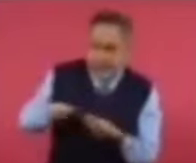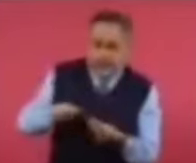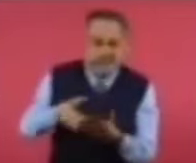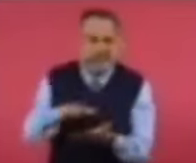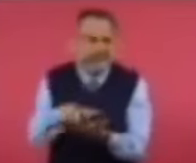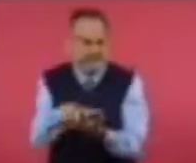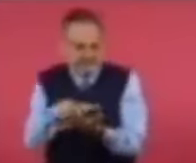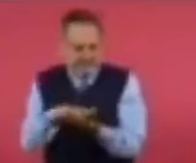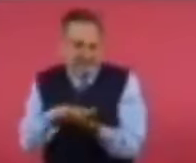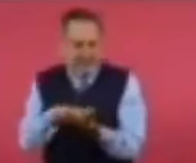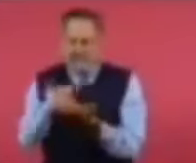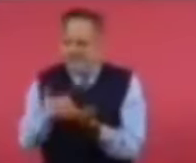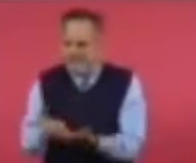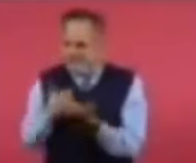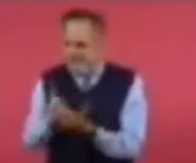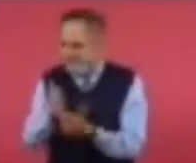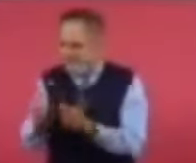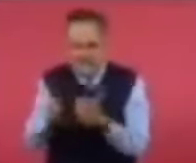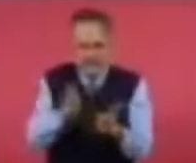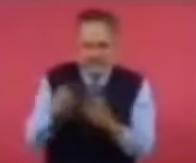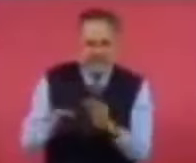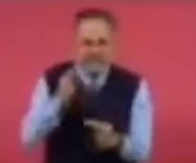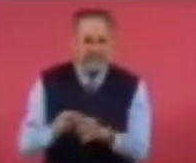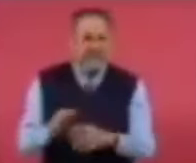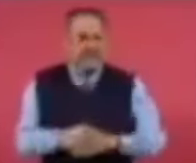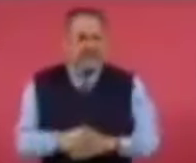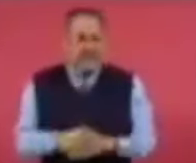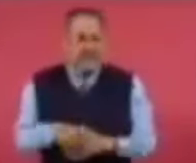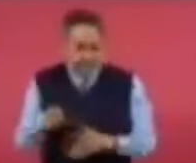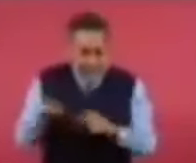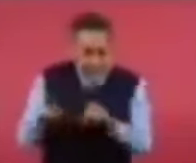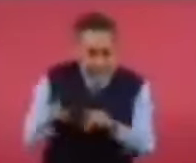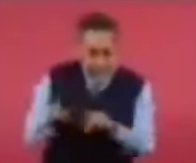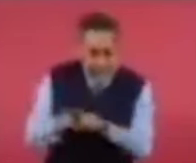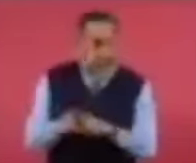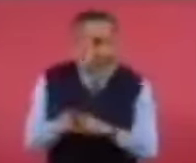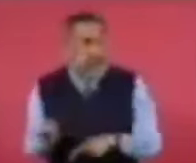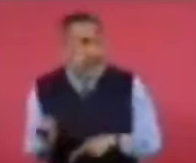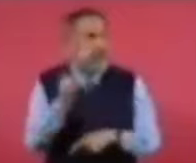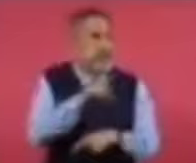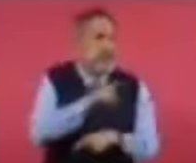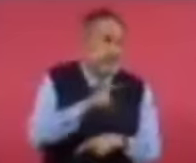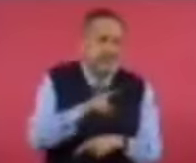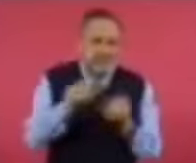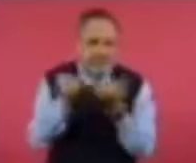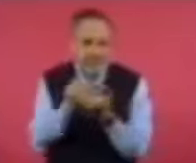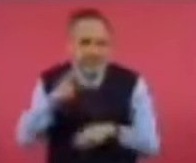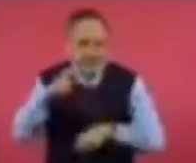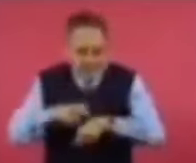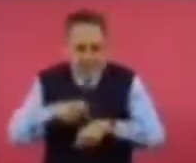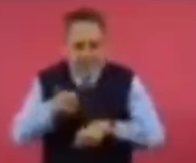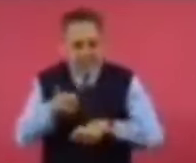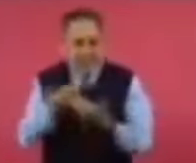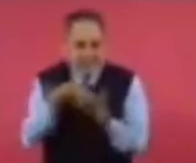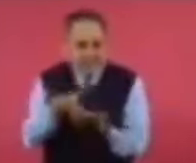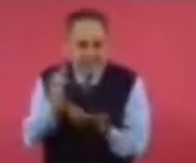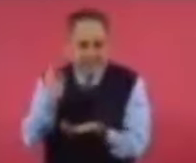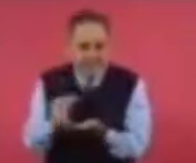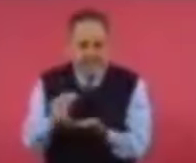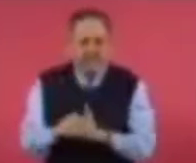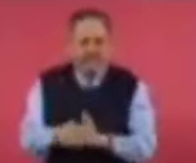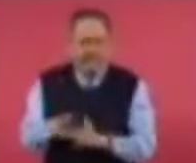está produciendo la gasolina dos bocas no tiene desperdicio es un tiempazo completamente Por más que